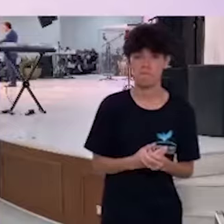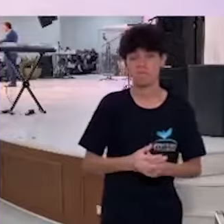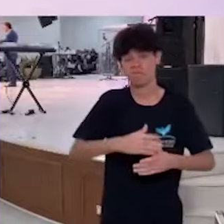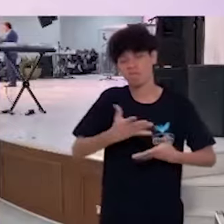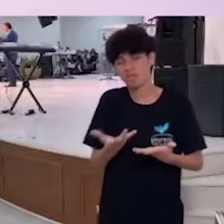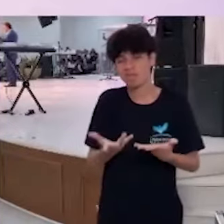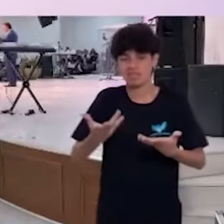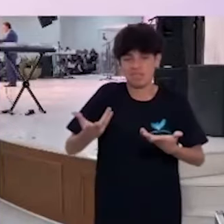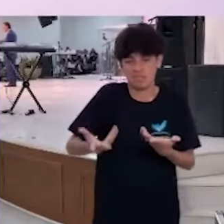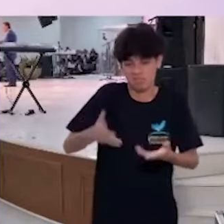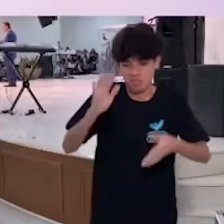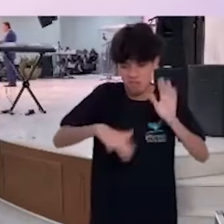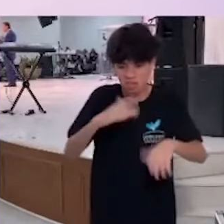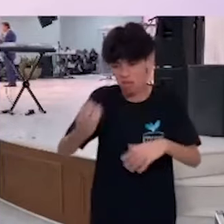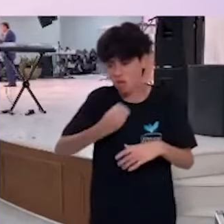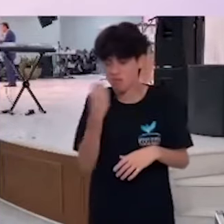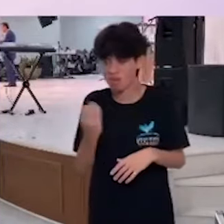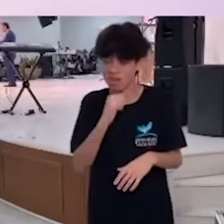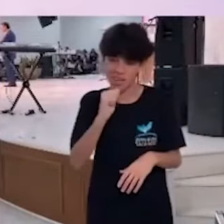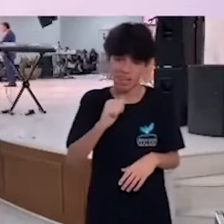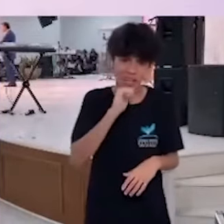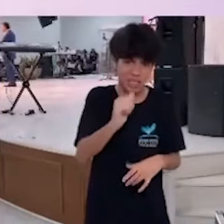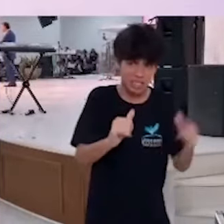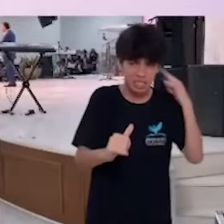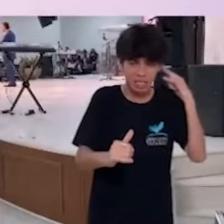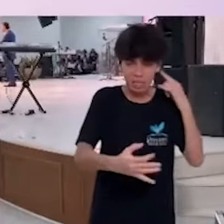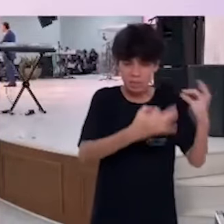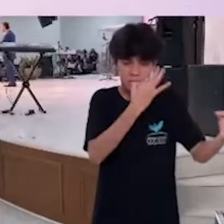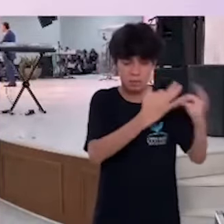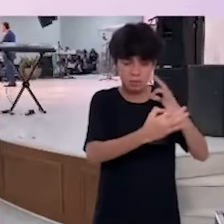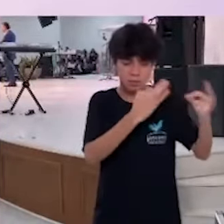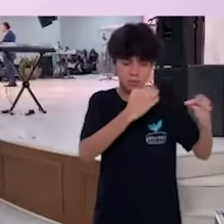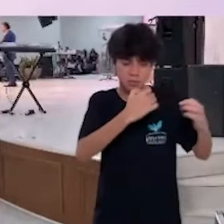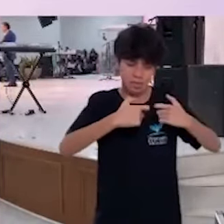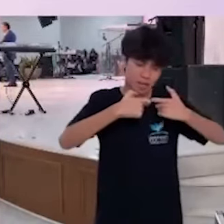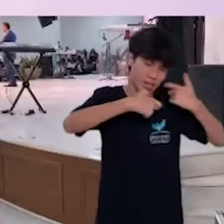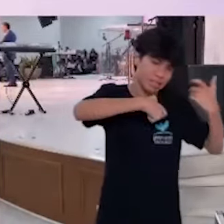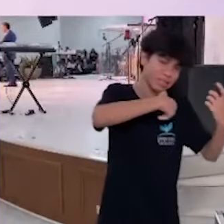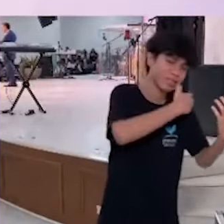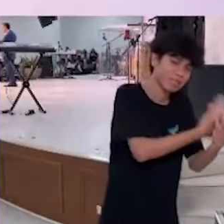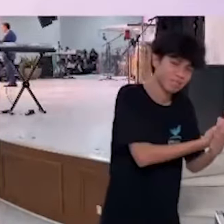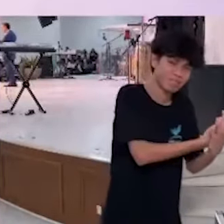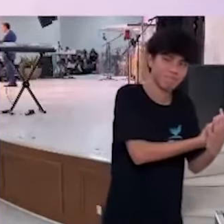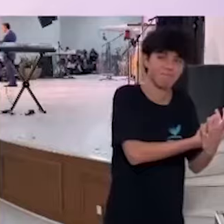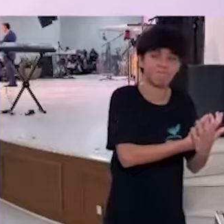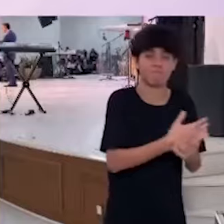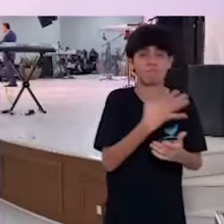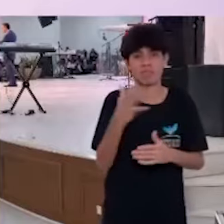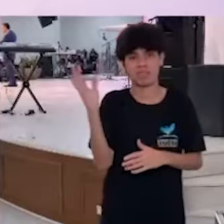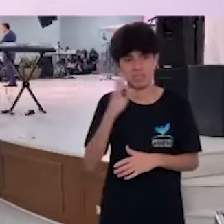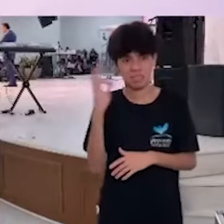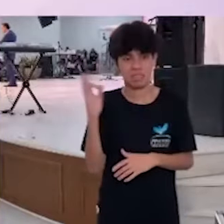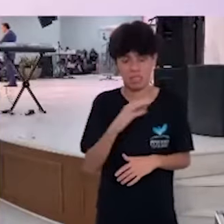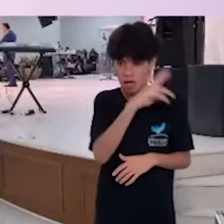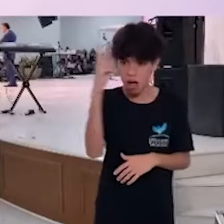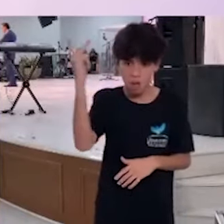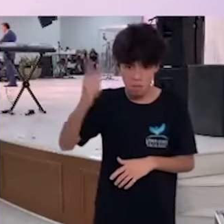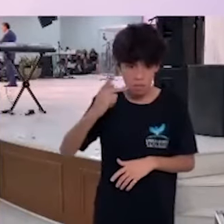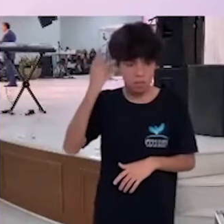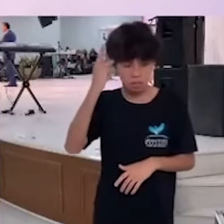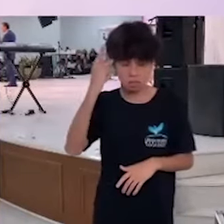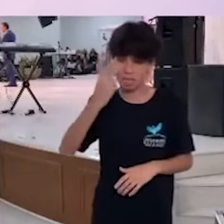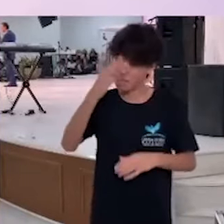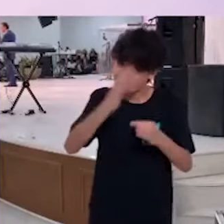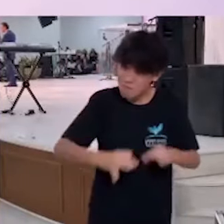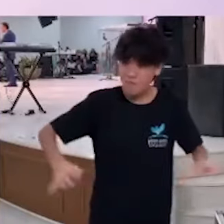dejaron la puerta abierta para que los demonios tomaran control de la situación. Entonces, si hay algo que los pastores no podemos descuidar,